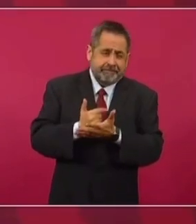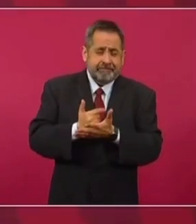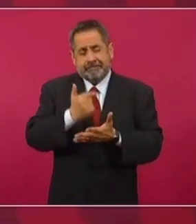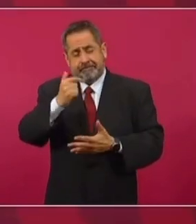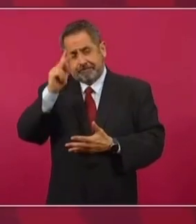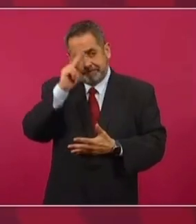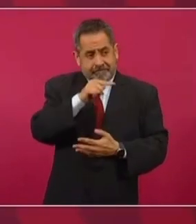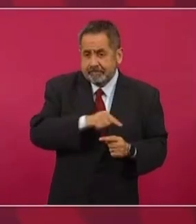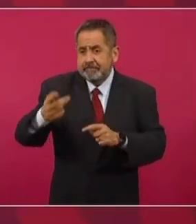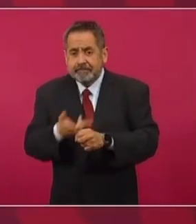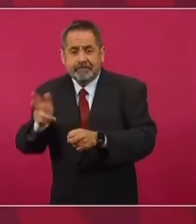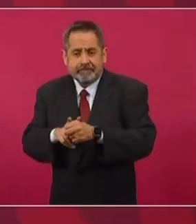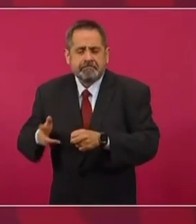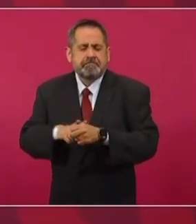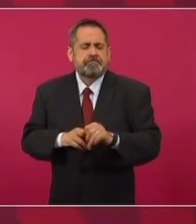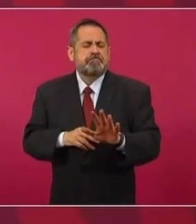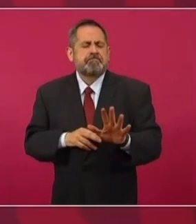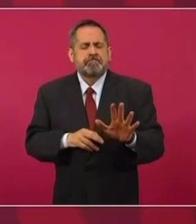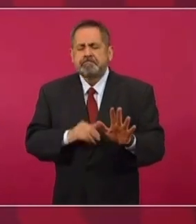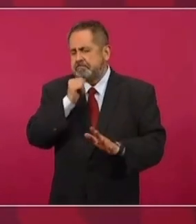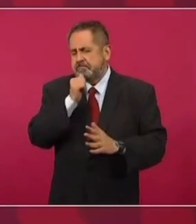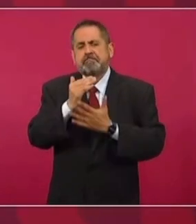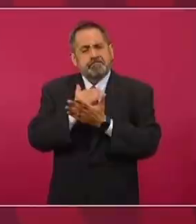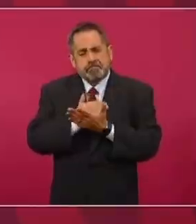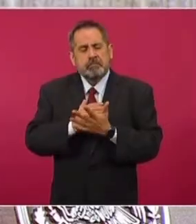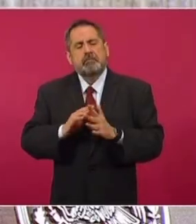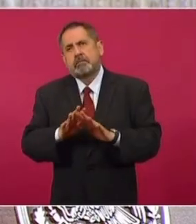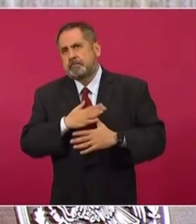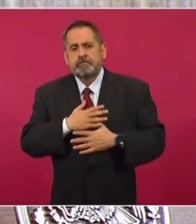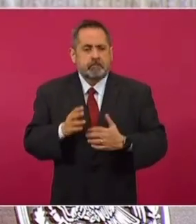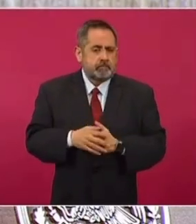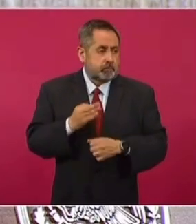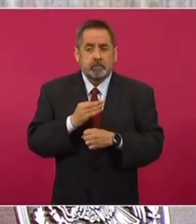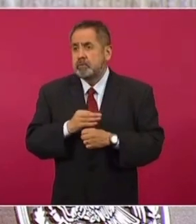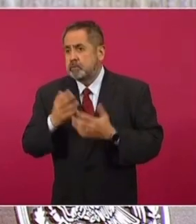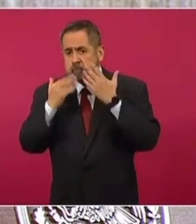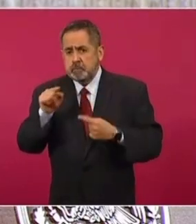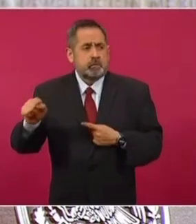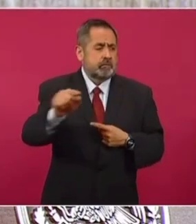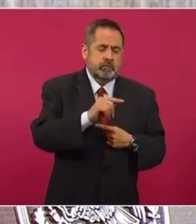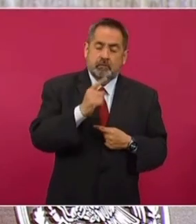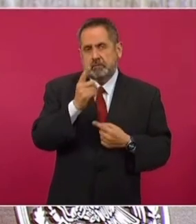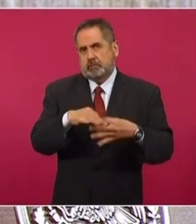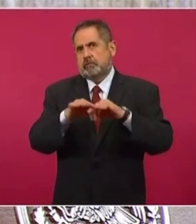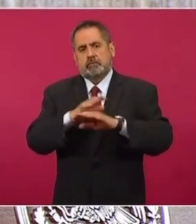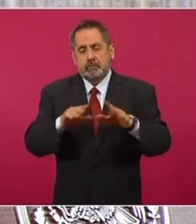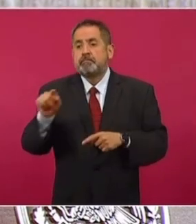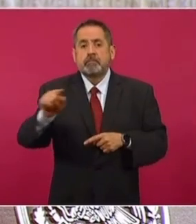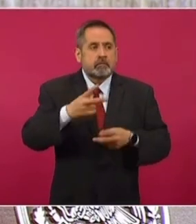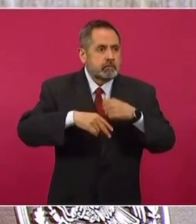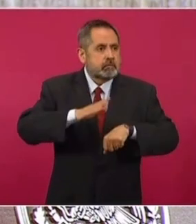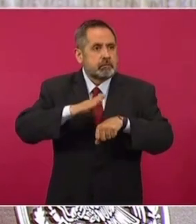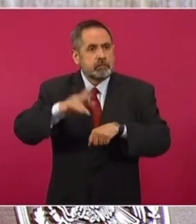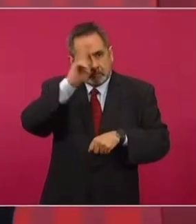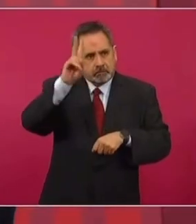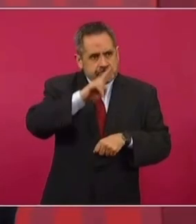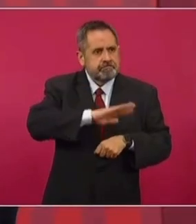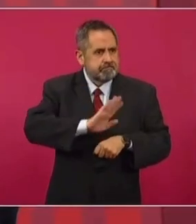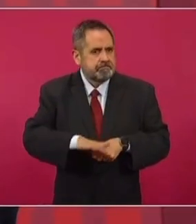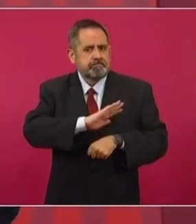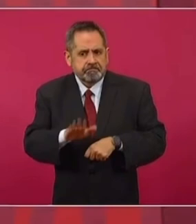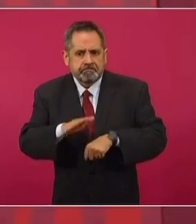demandando de hospitalización, ni tenemos casos, y eso es lo más importante, de incremento en